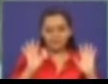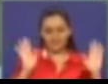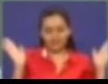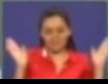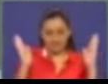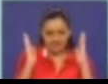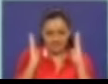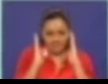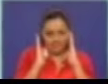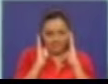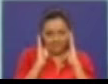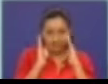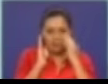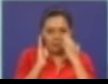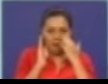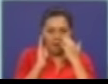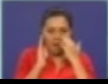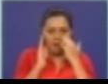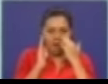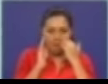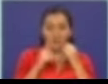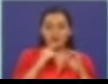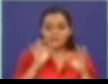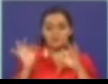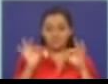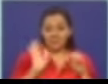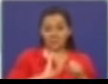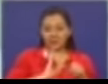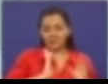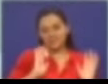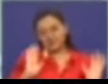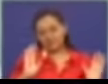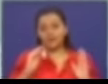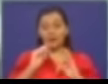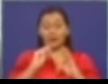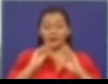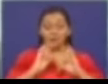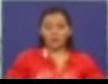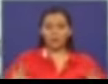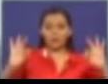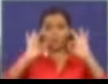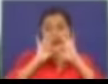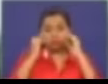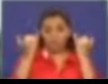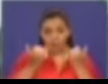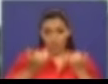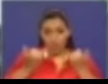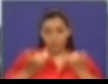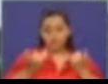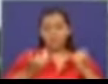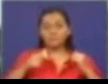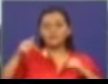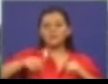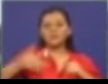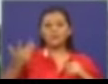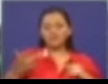es enormemente poético. Bueno, lo importante de este proyecto es que nosotros teníamos un nivel